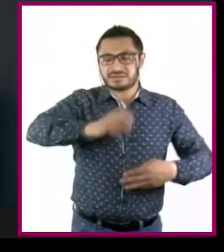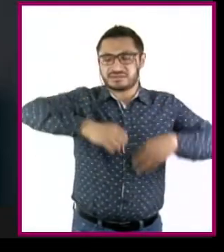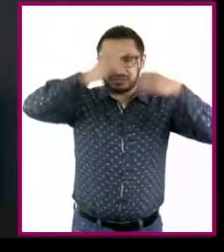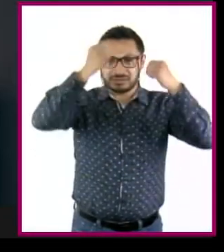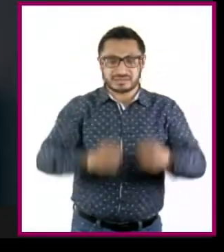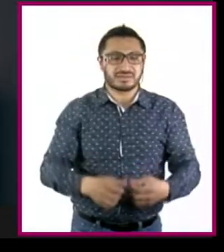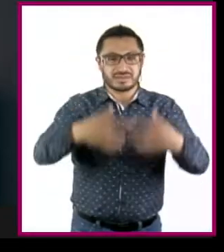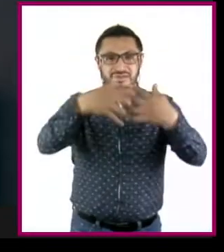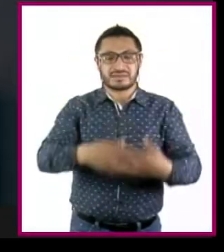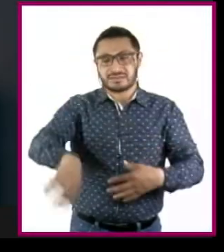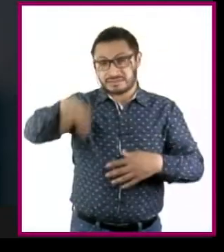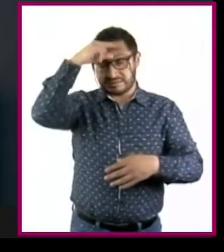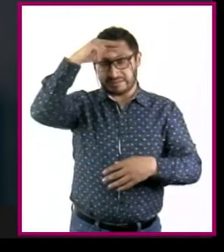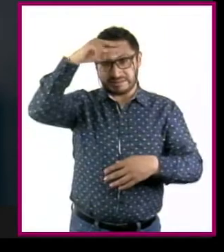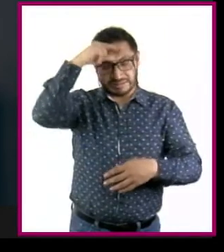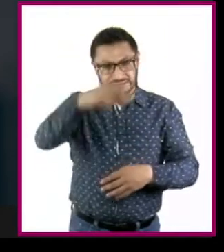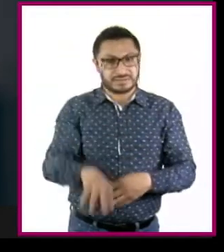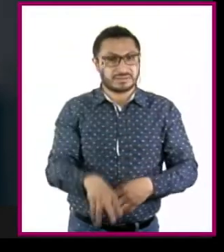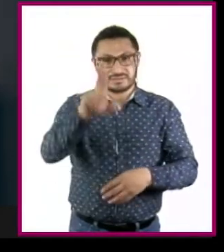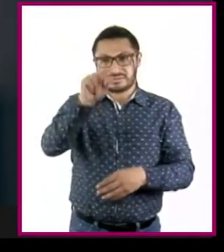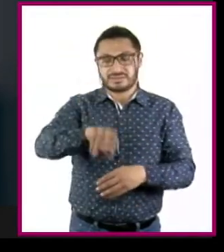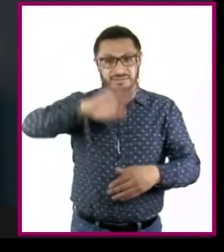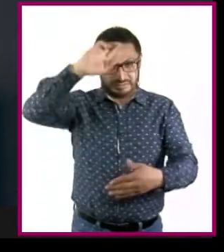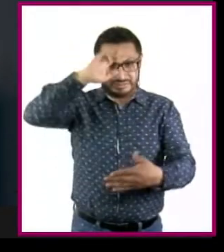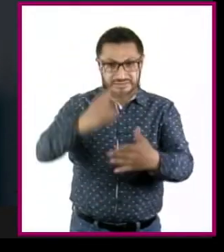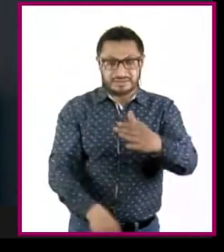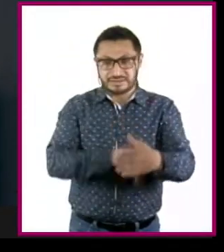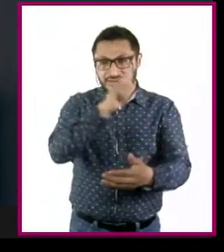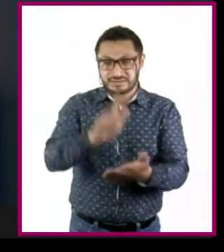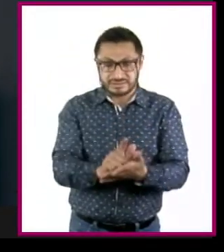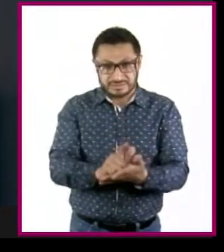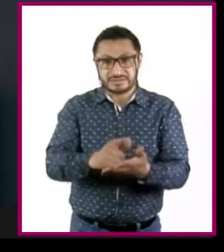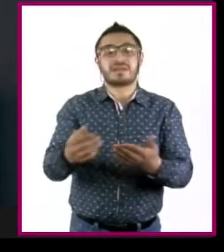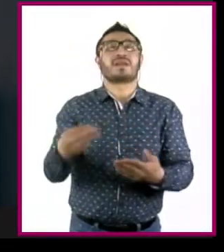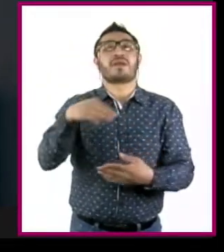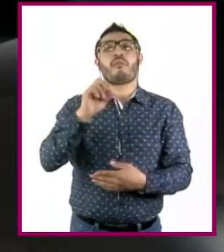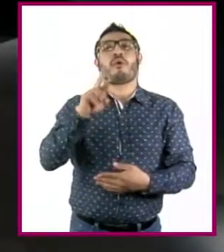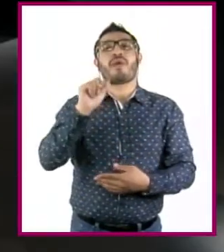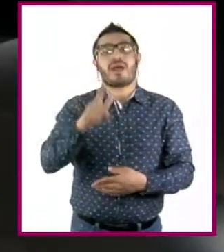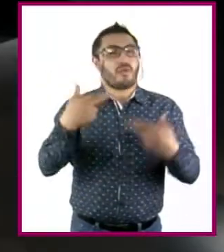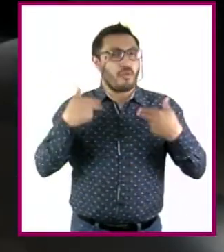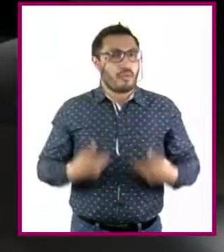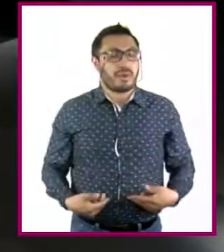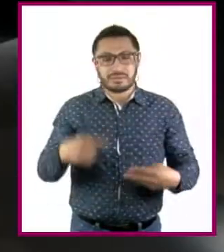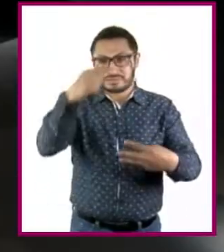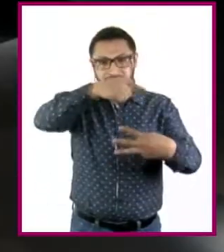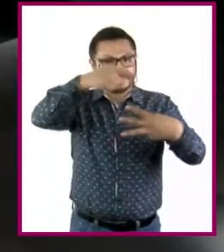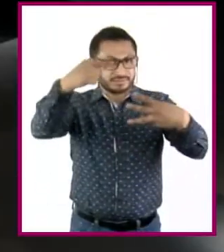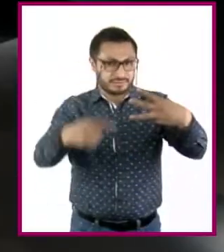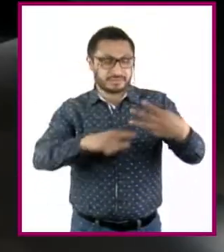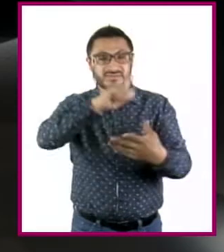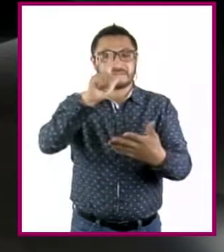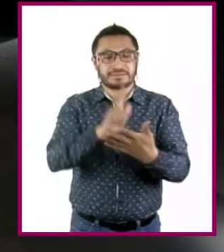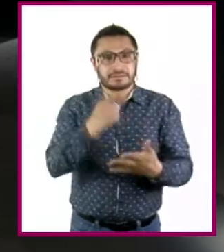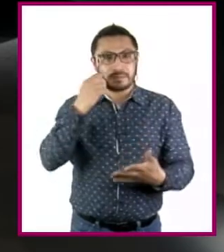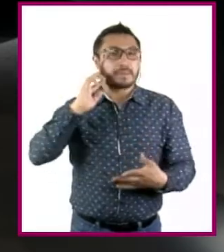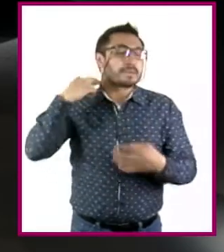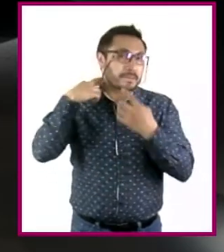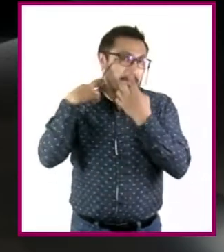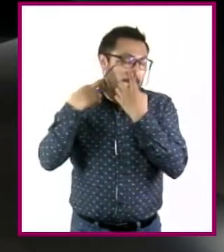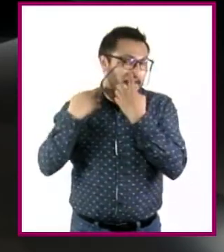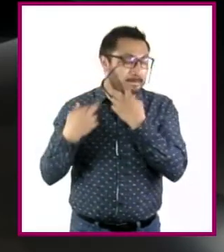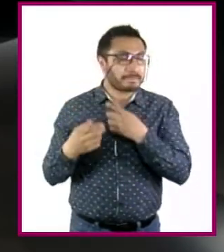las máquinas inteligentes no infrinjan las normas morales de los seres humanos. Las 3 leyes de la robótica que